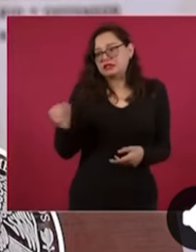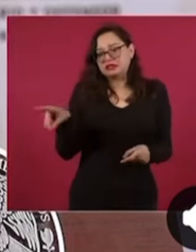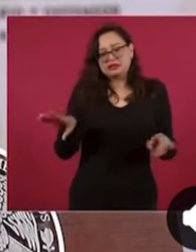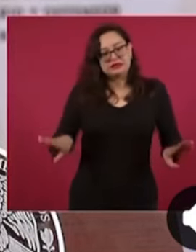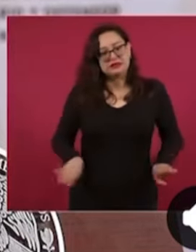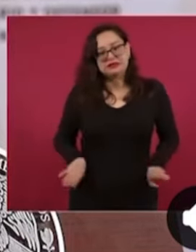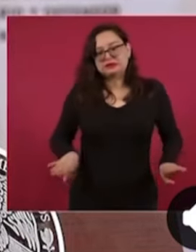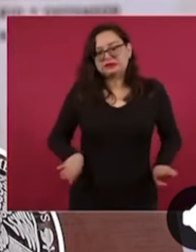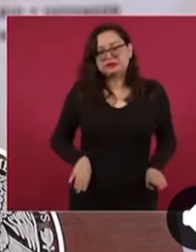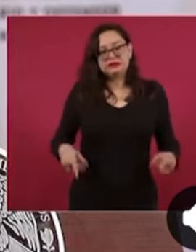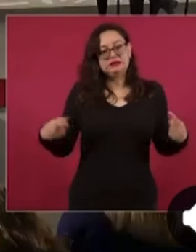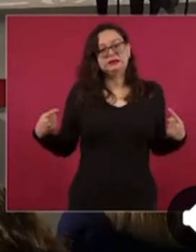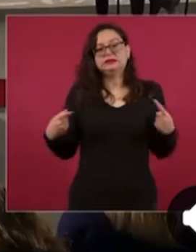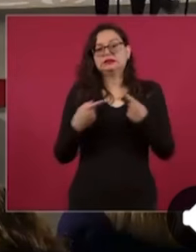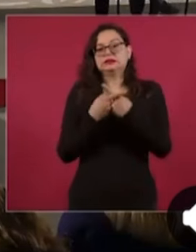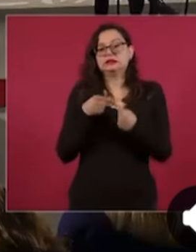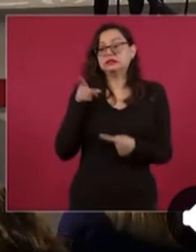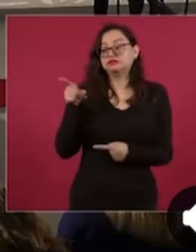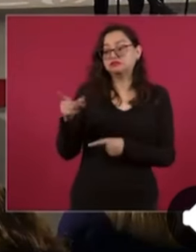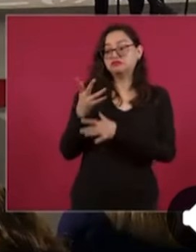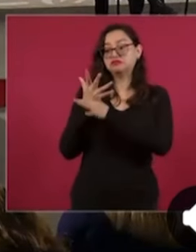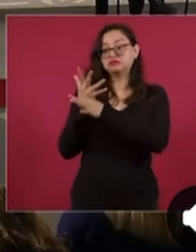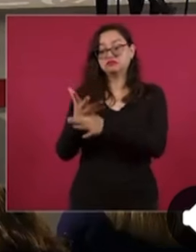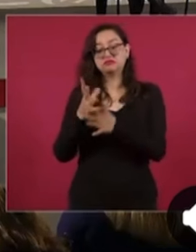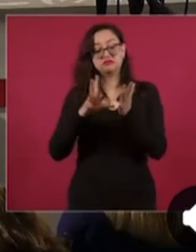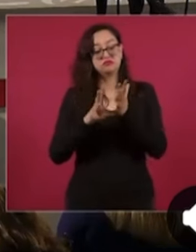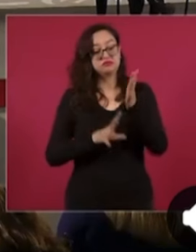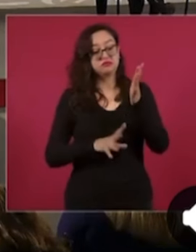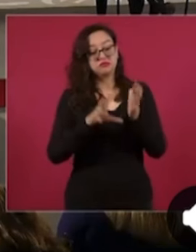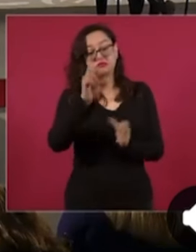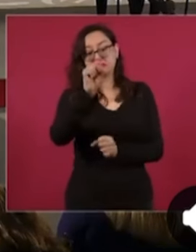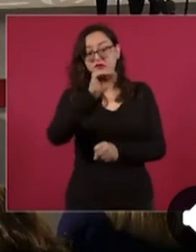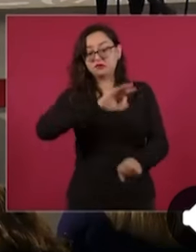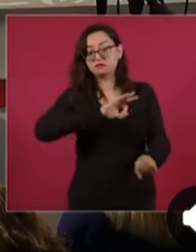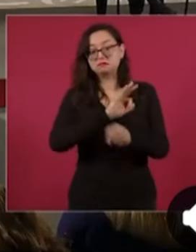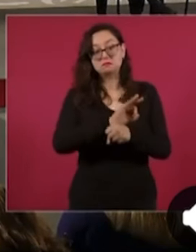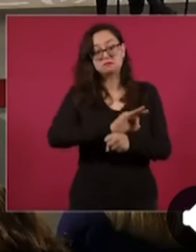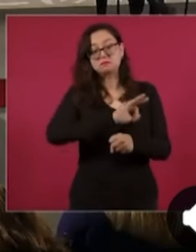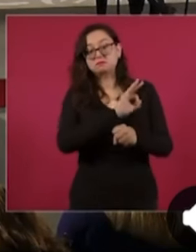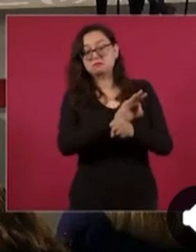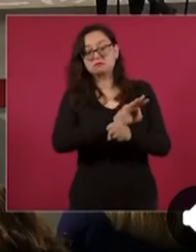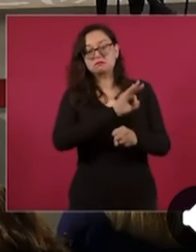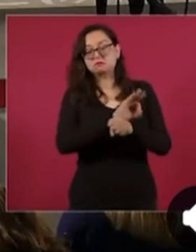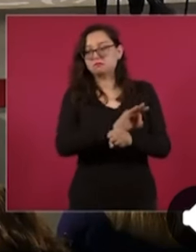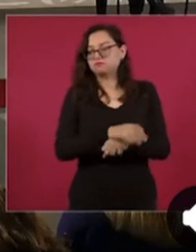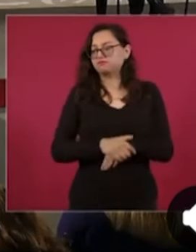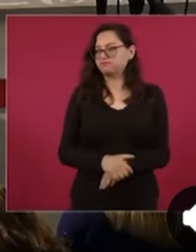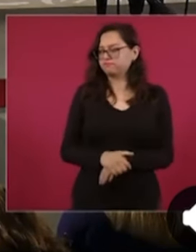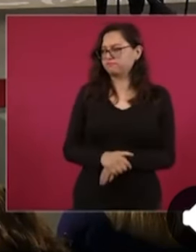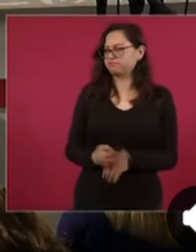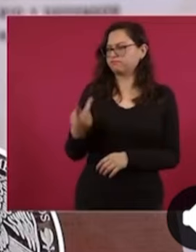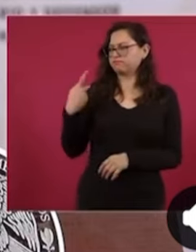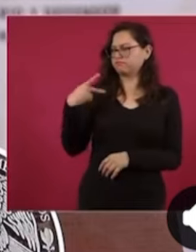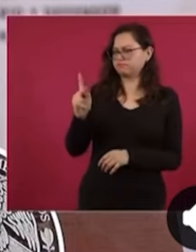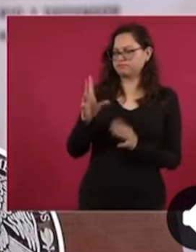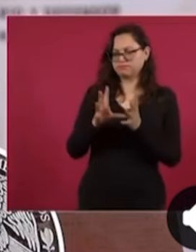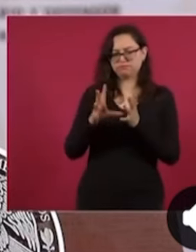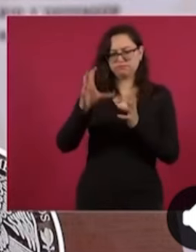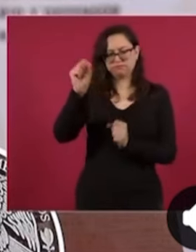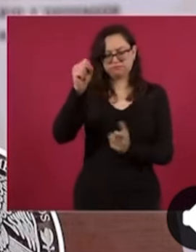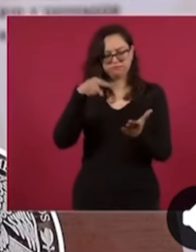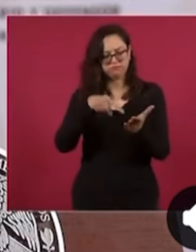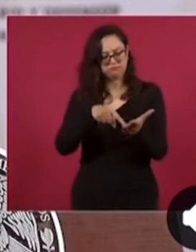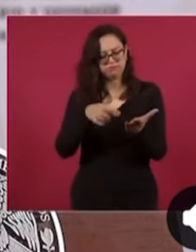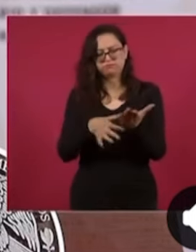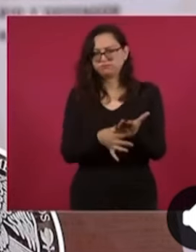que ellos defienden la Constitución, pero vamos a recordarles algo. La Constitución dice que nadie, ningún servidor